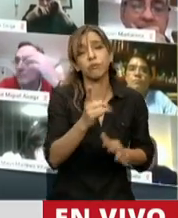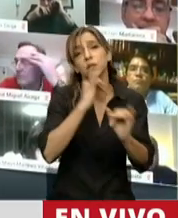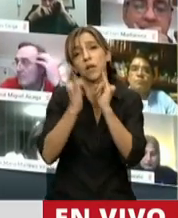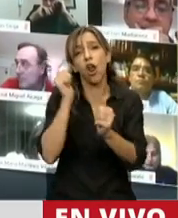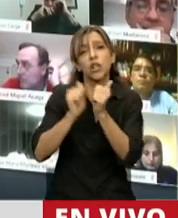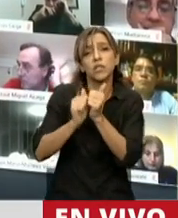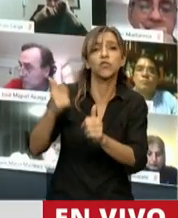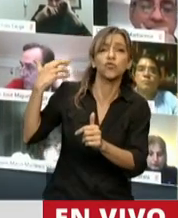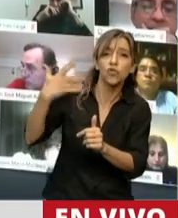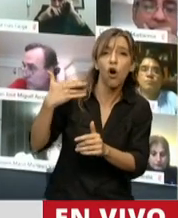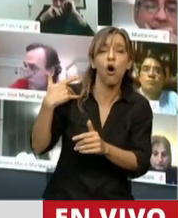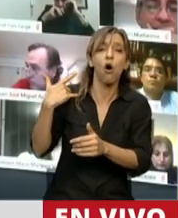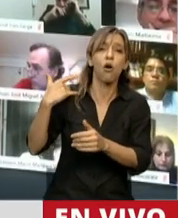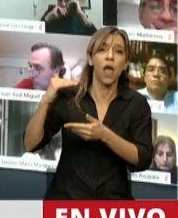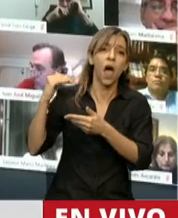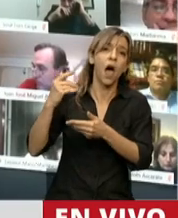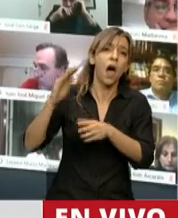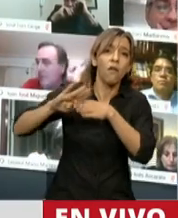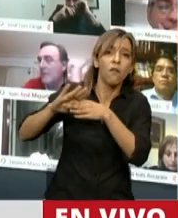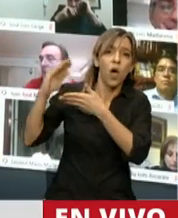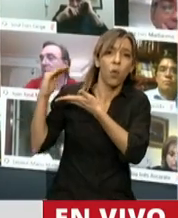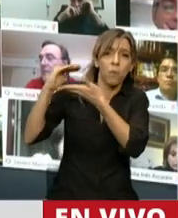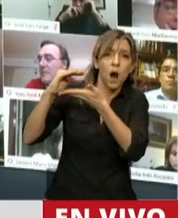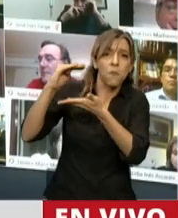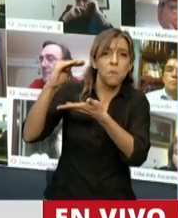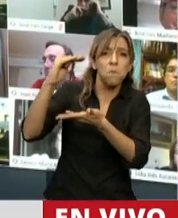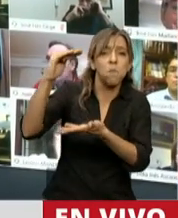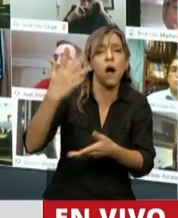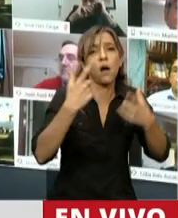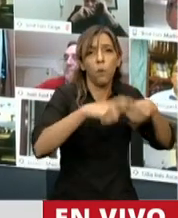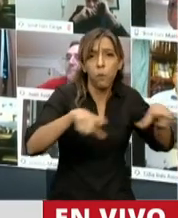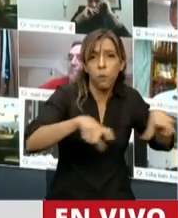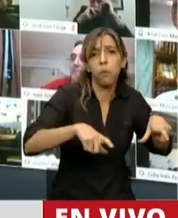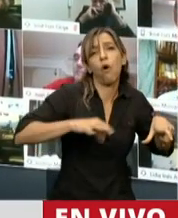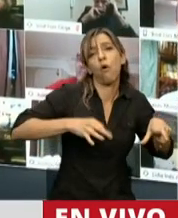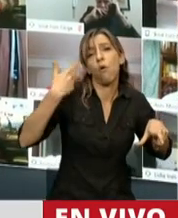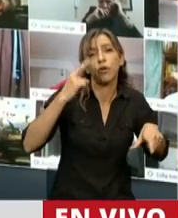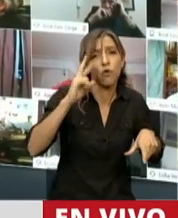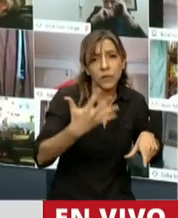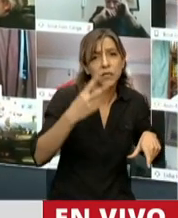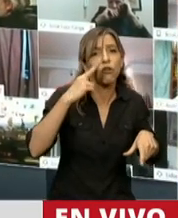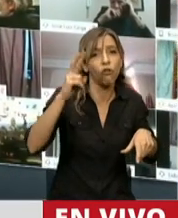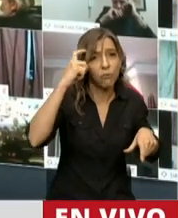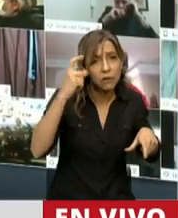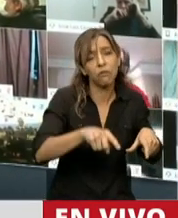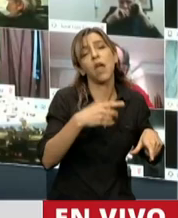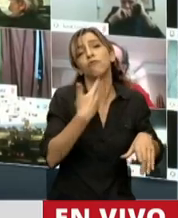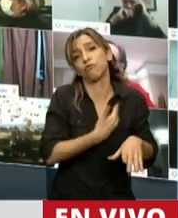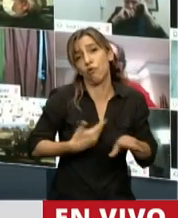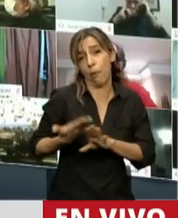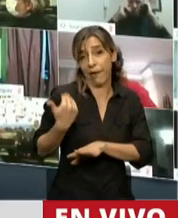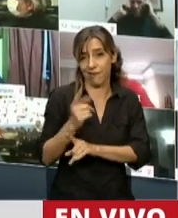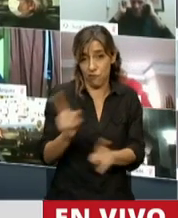problema histórico, que vamos acumulando deuda. que muchos de estos bonos en realidad son bonos del 2005, 2010, entonces la responsabilidad no es del gobierno anterior.